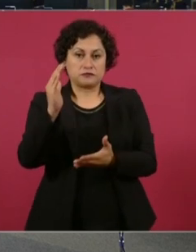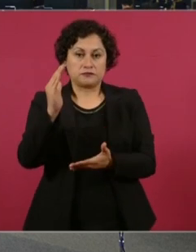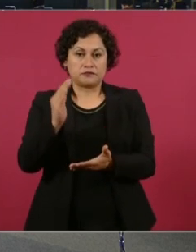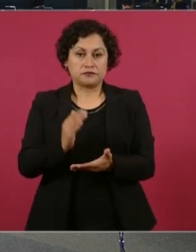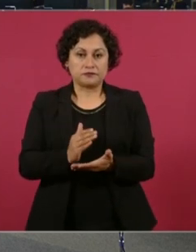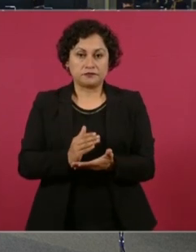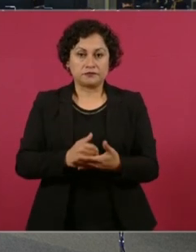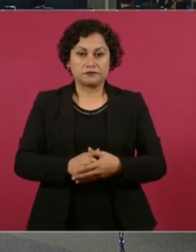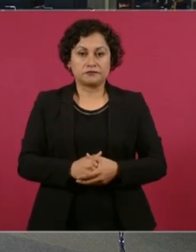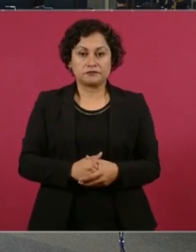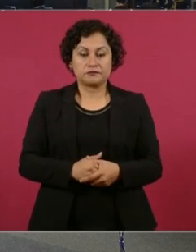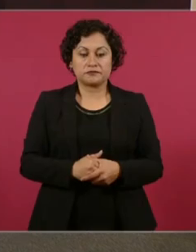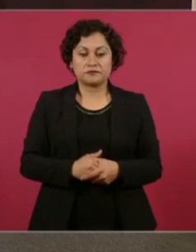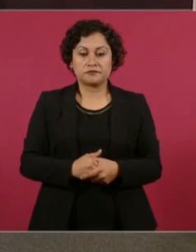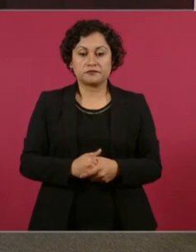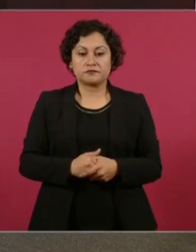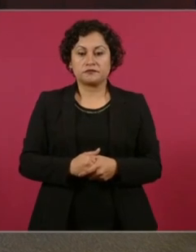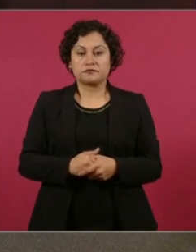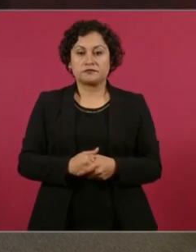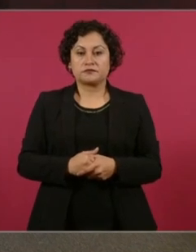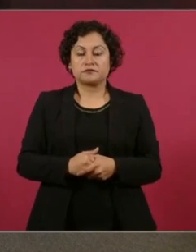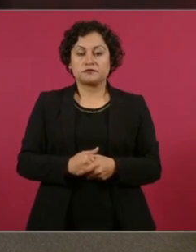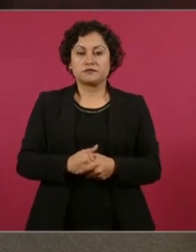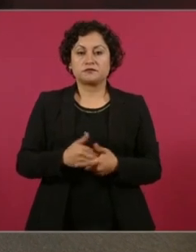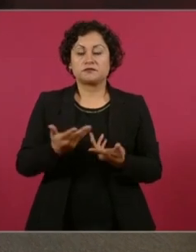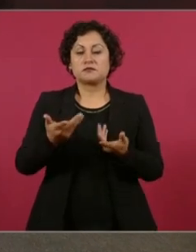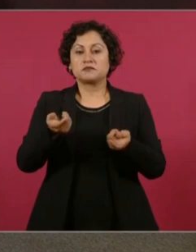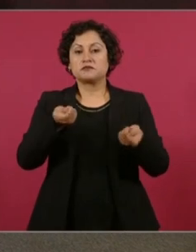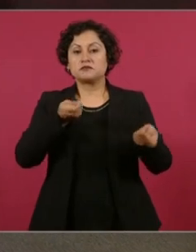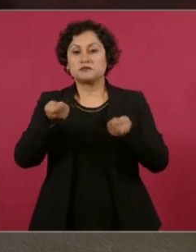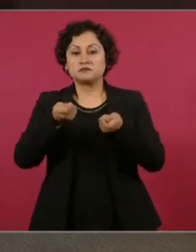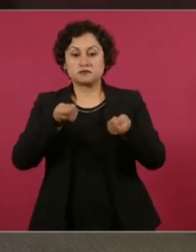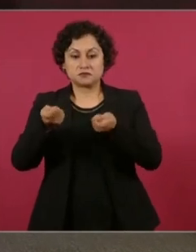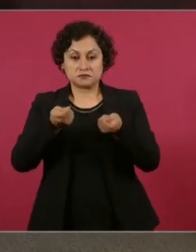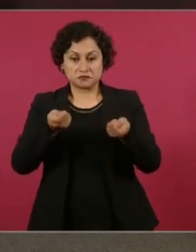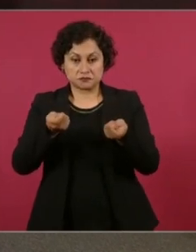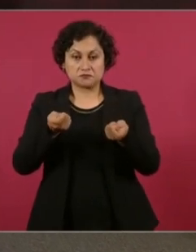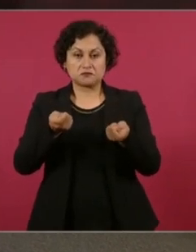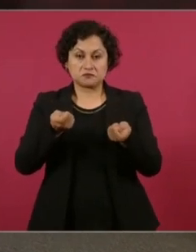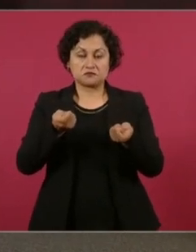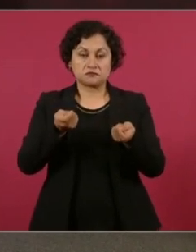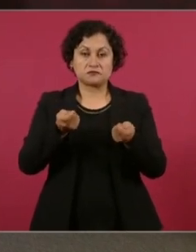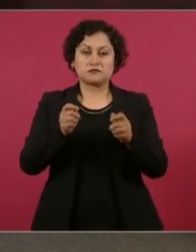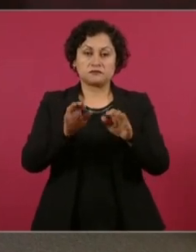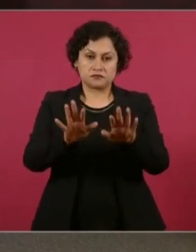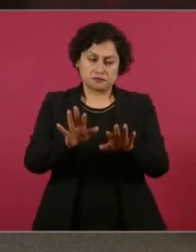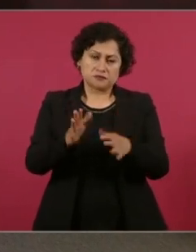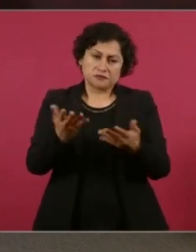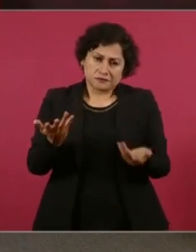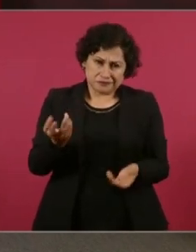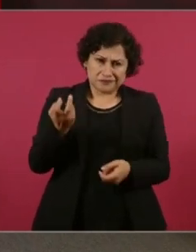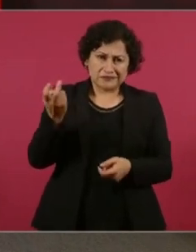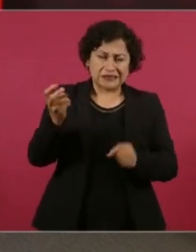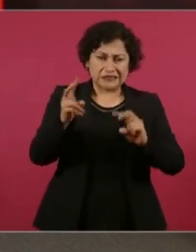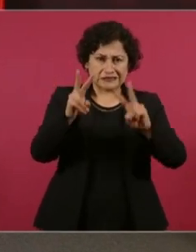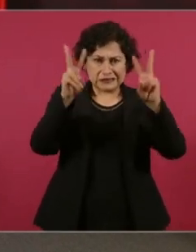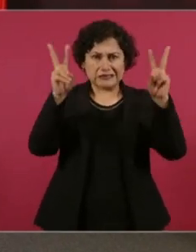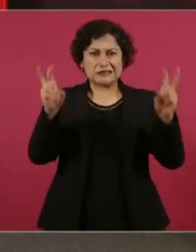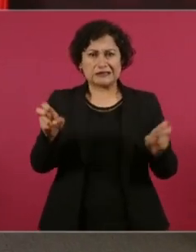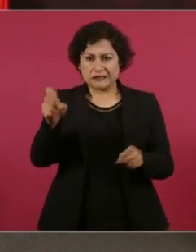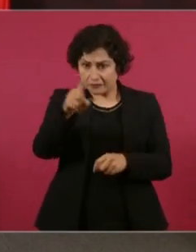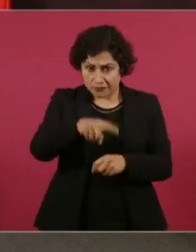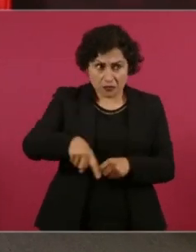menos manipulación. Esto sería un buen tema para los que